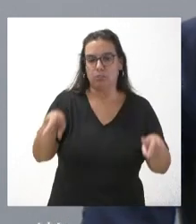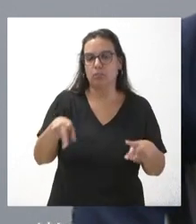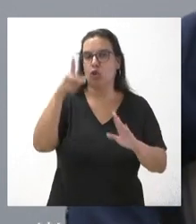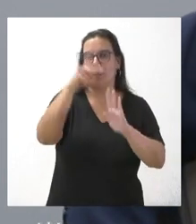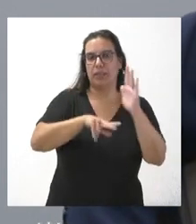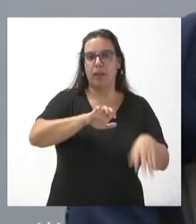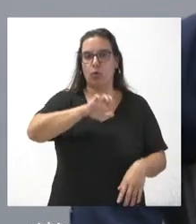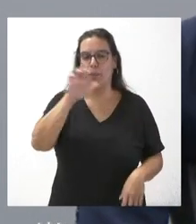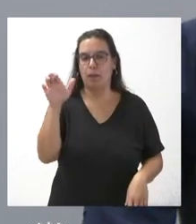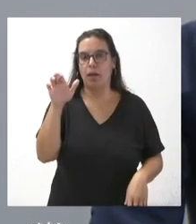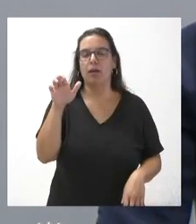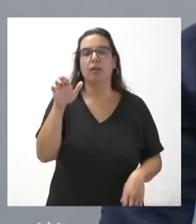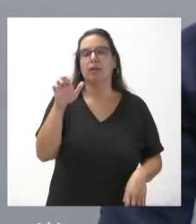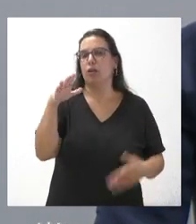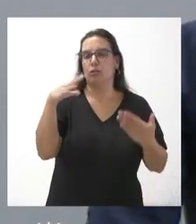europea